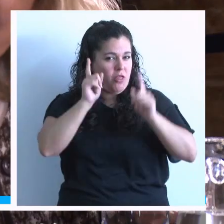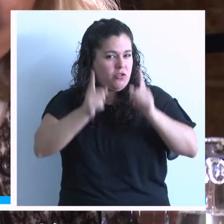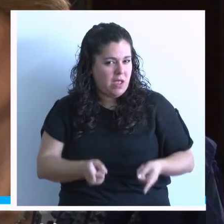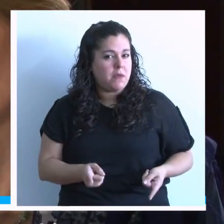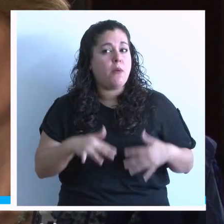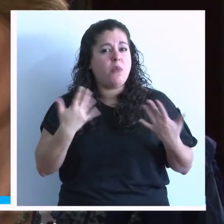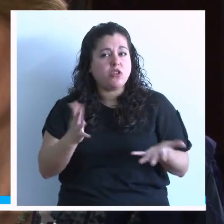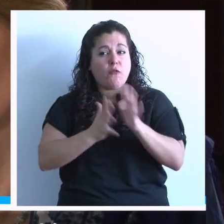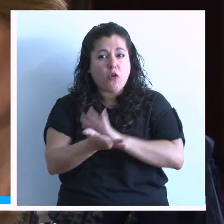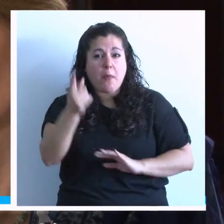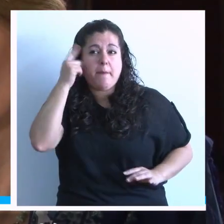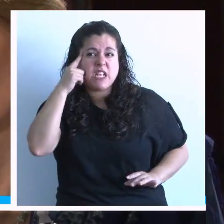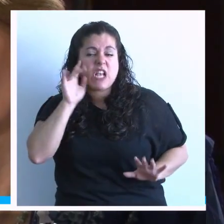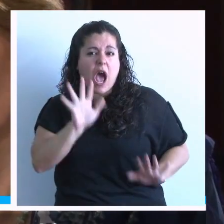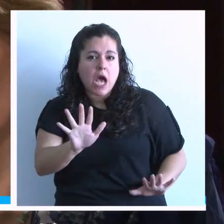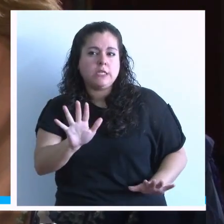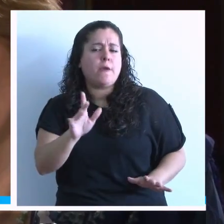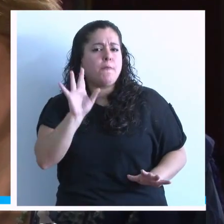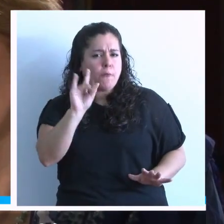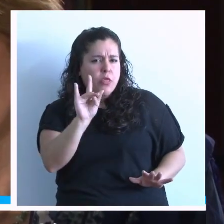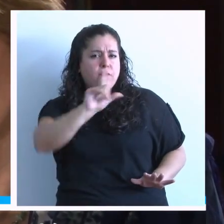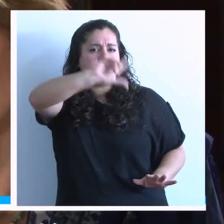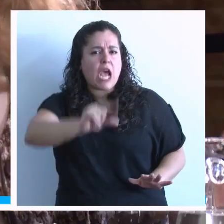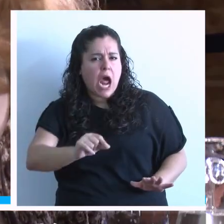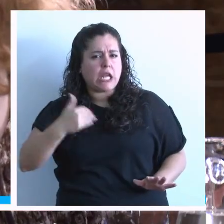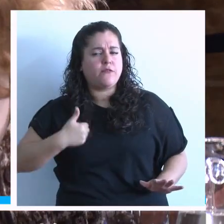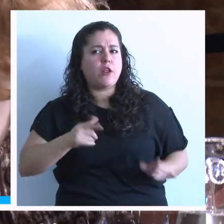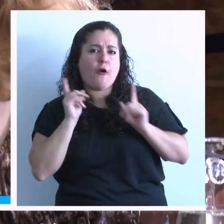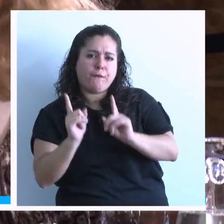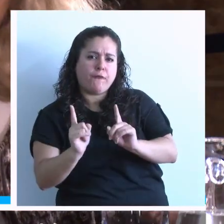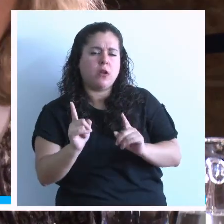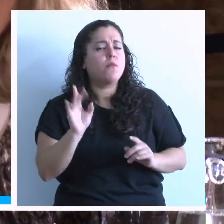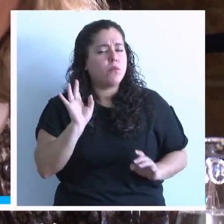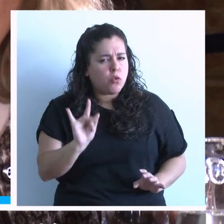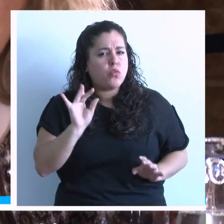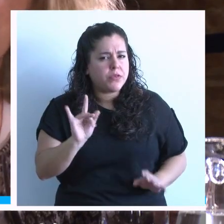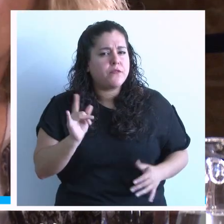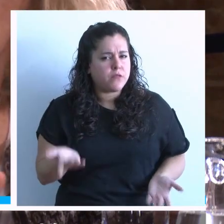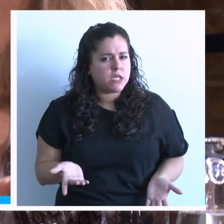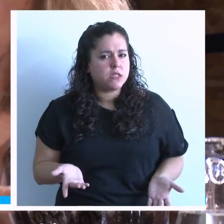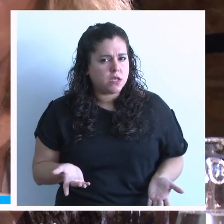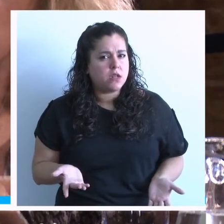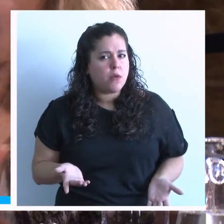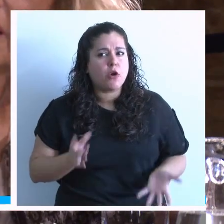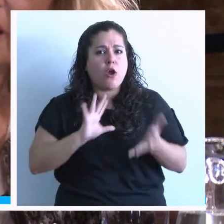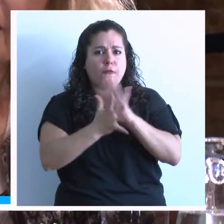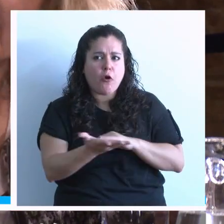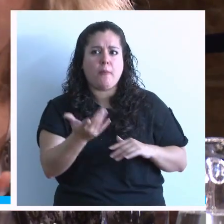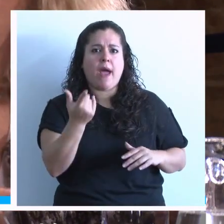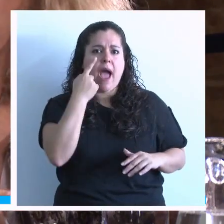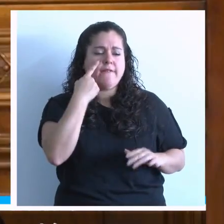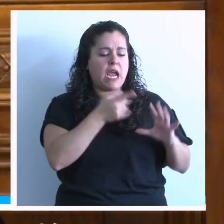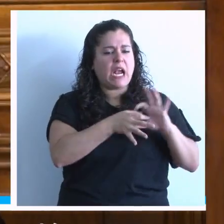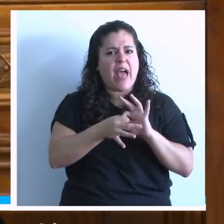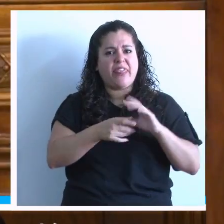Y con esta mentalidad es muy difícil no solo sostener un país en términos abstractos, sino sostener efectivamente